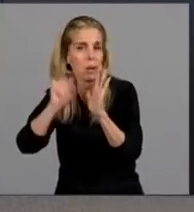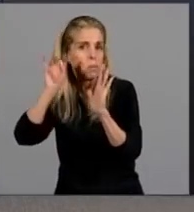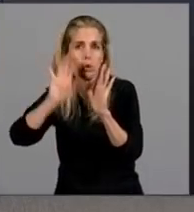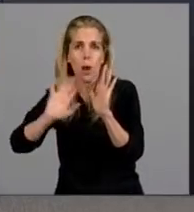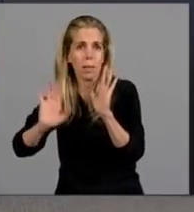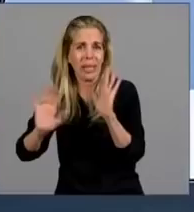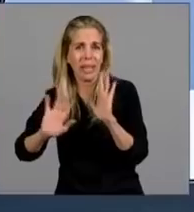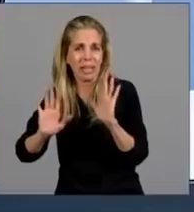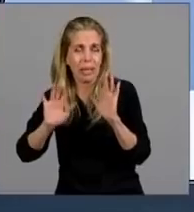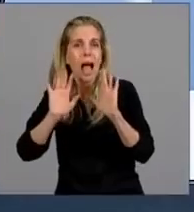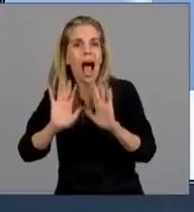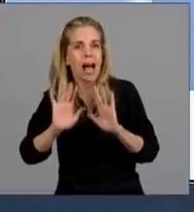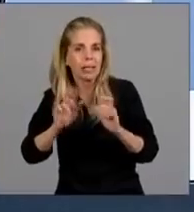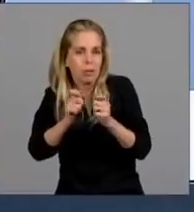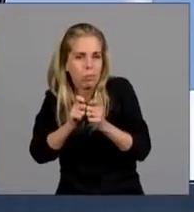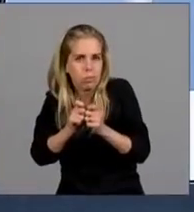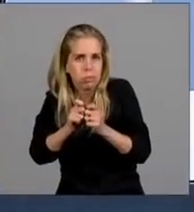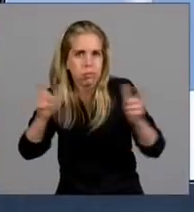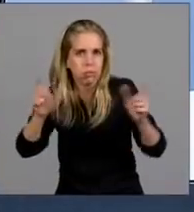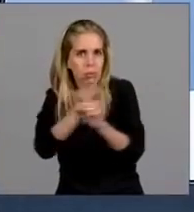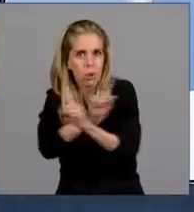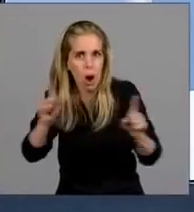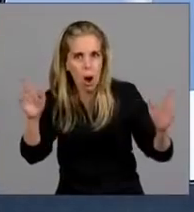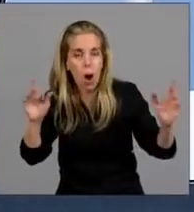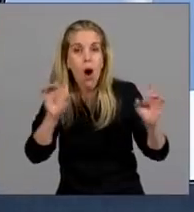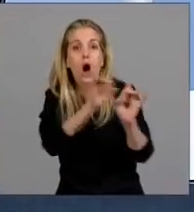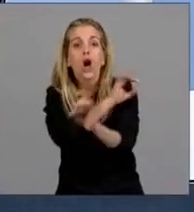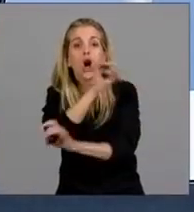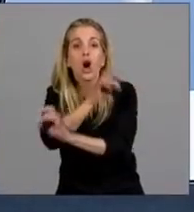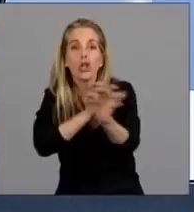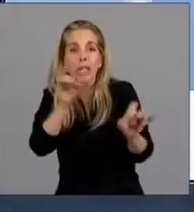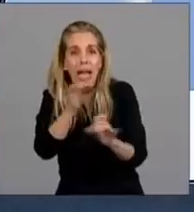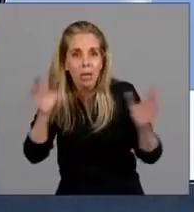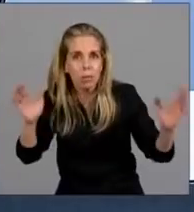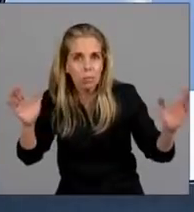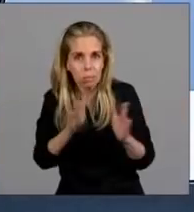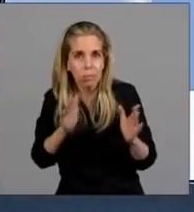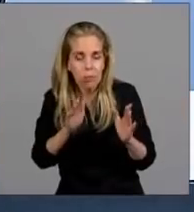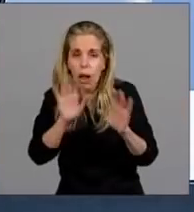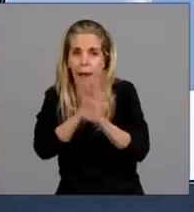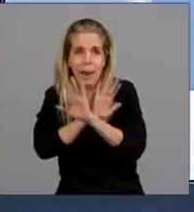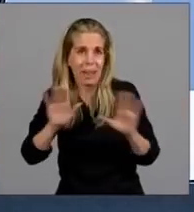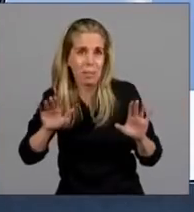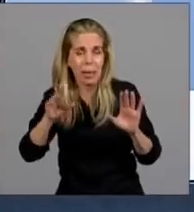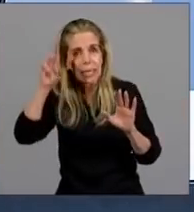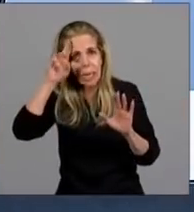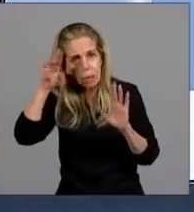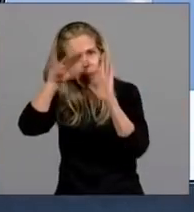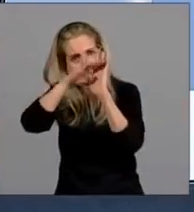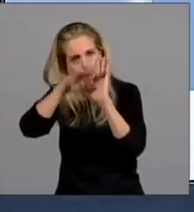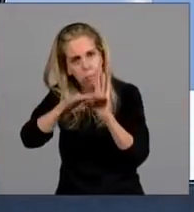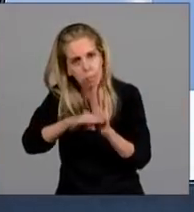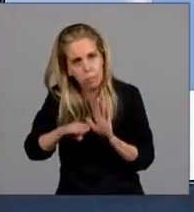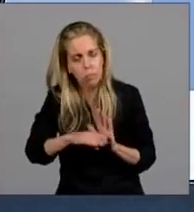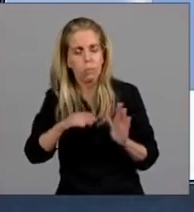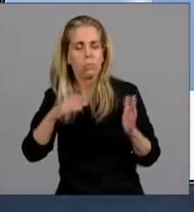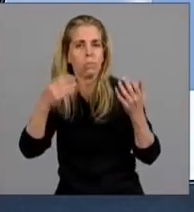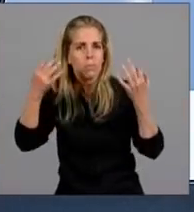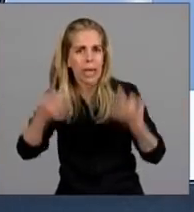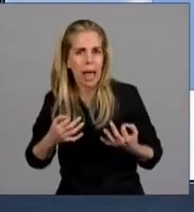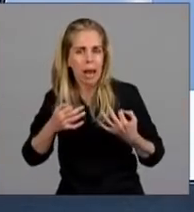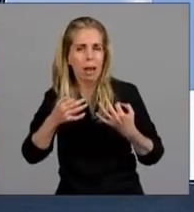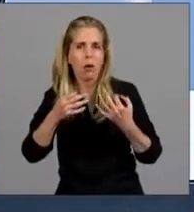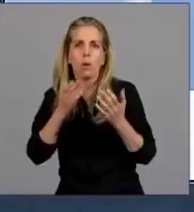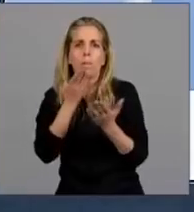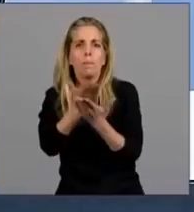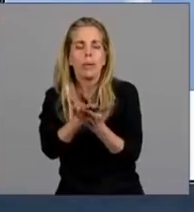que la curva se aplane, para que los contagios no sigan creciendo? Simplemente tomar más recaudos. Les